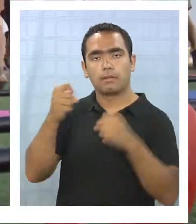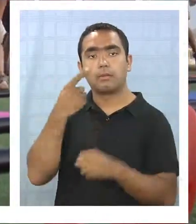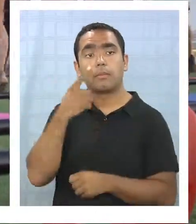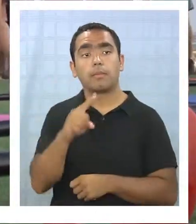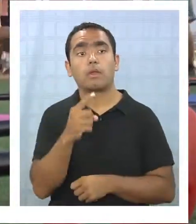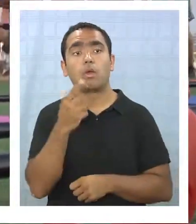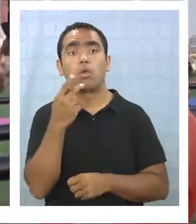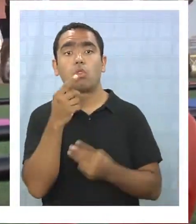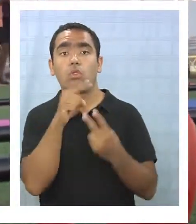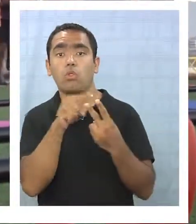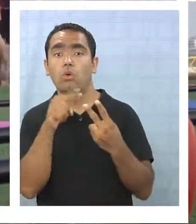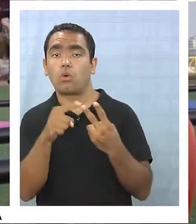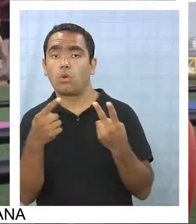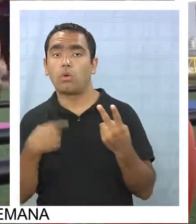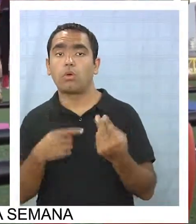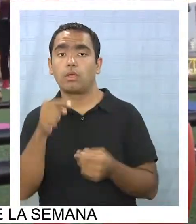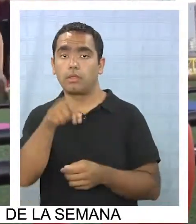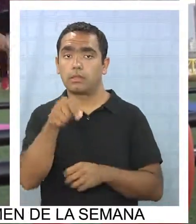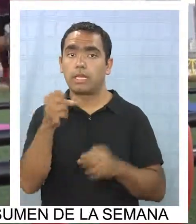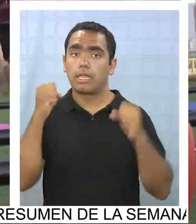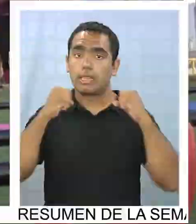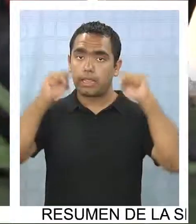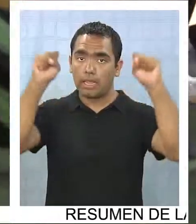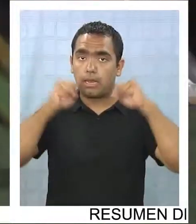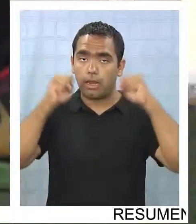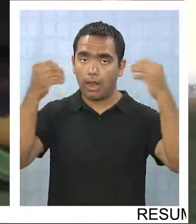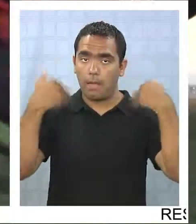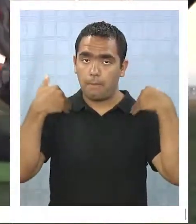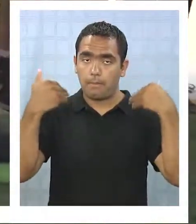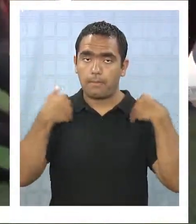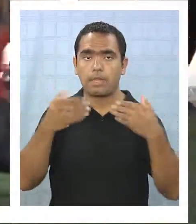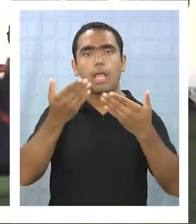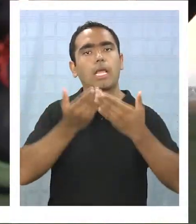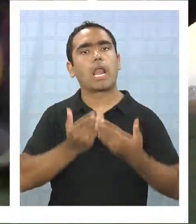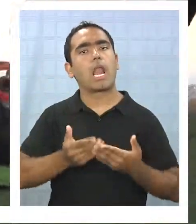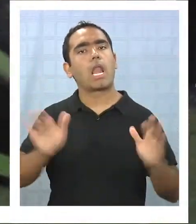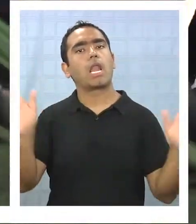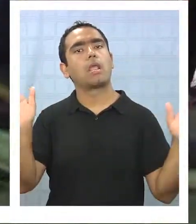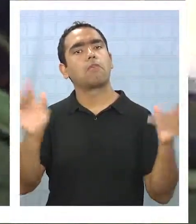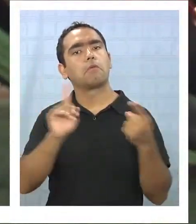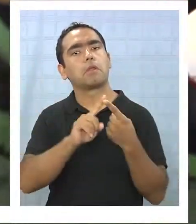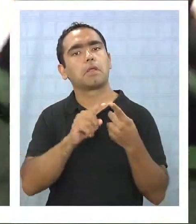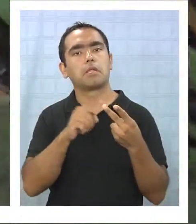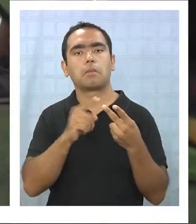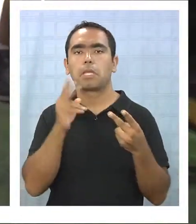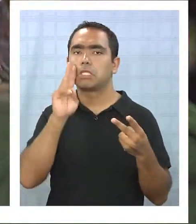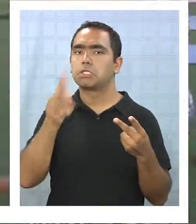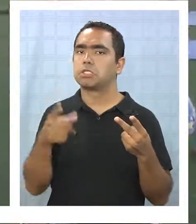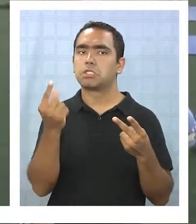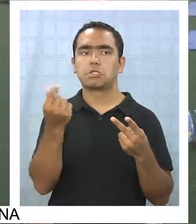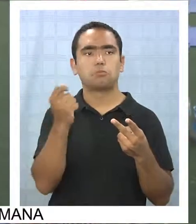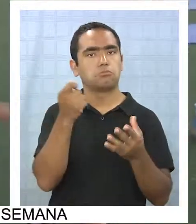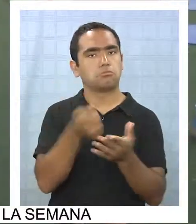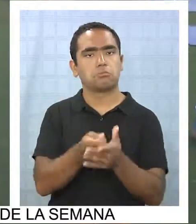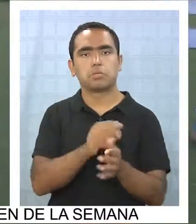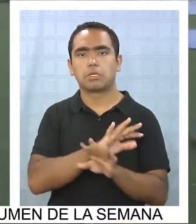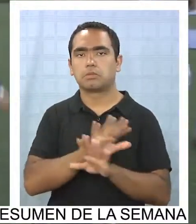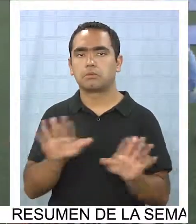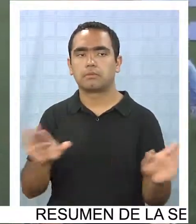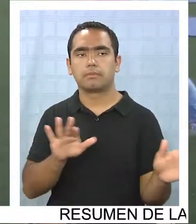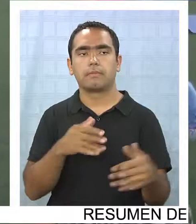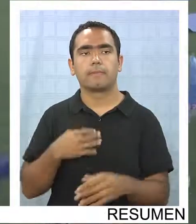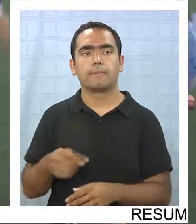dos de las virtudes que tiene este entrenamiento son estar al aire libre y que no tiene costo para los deportistas.